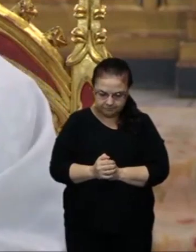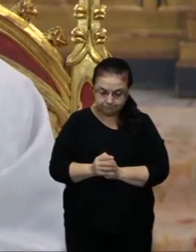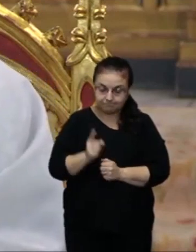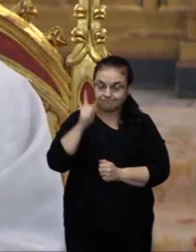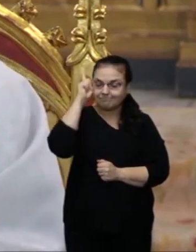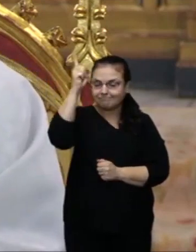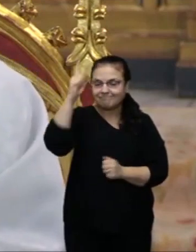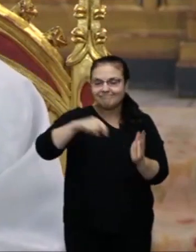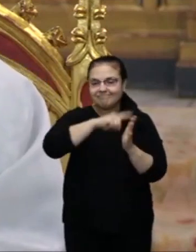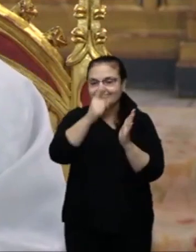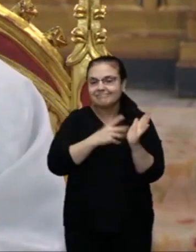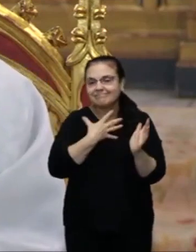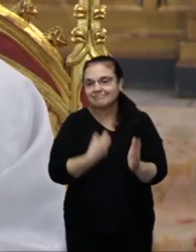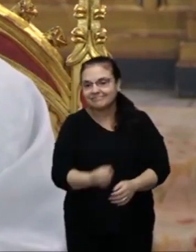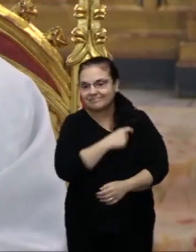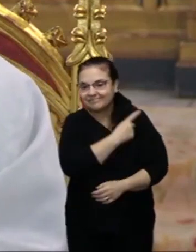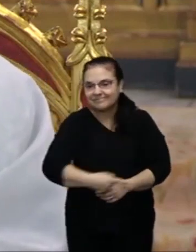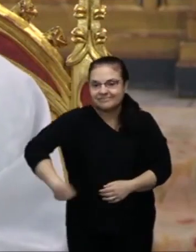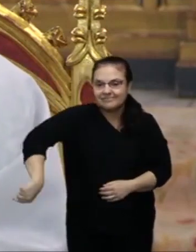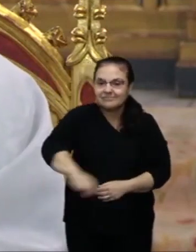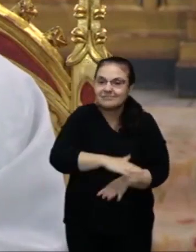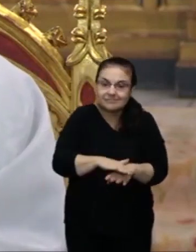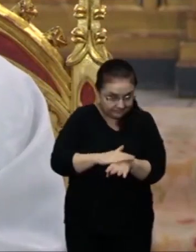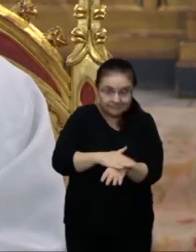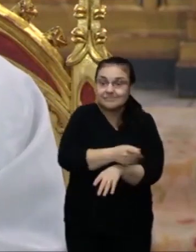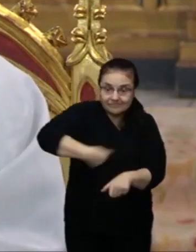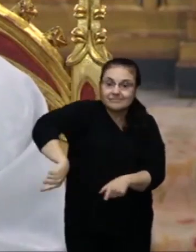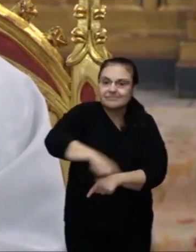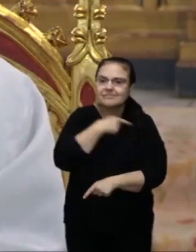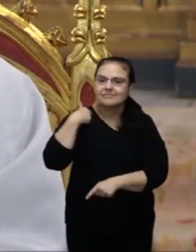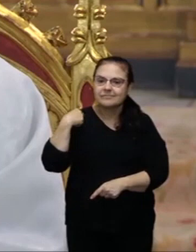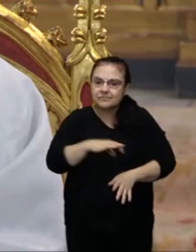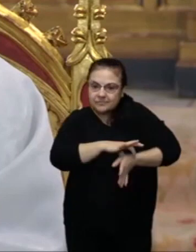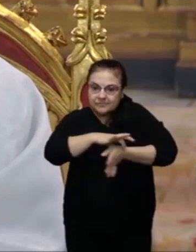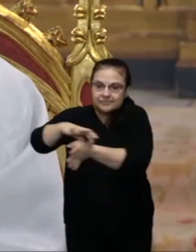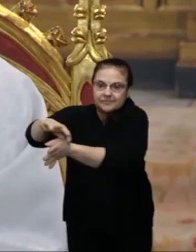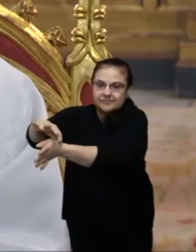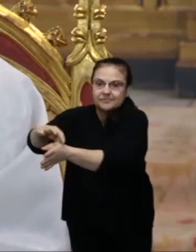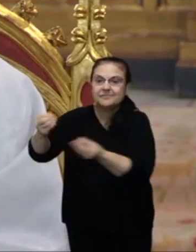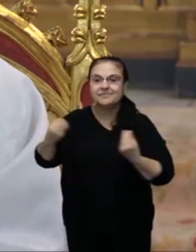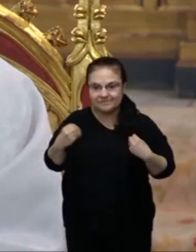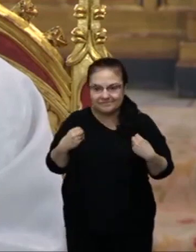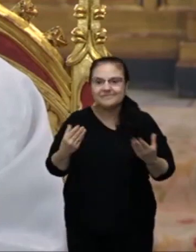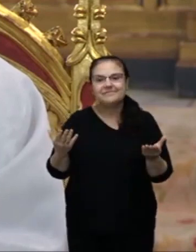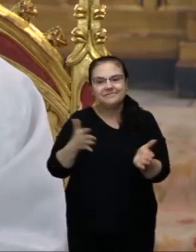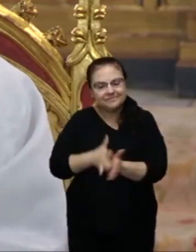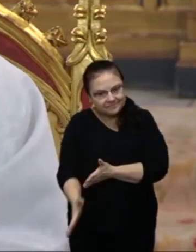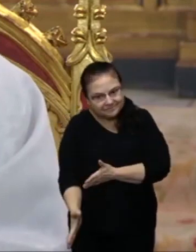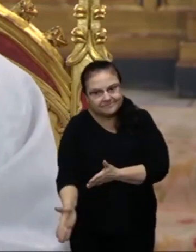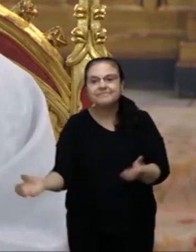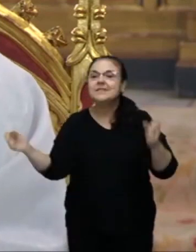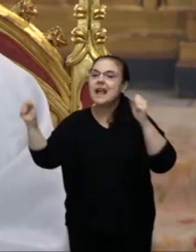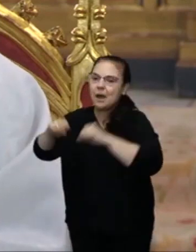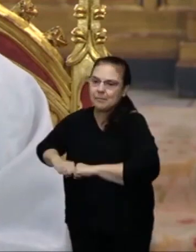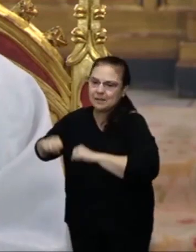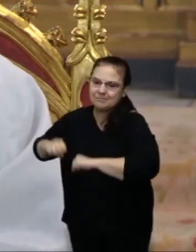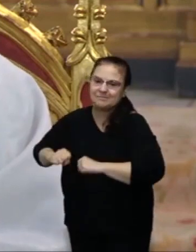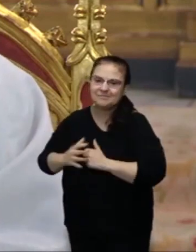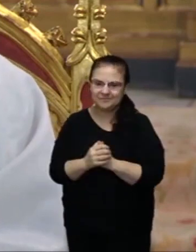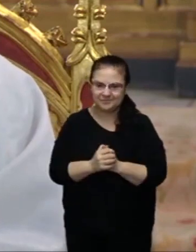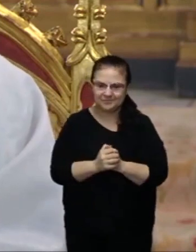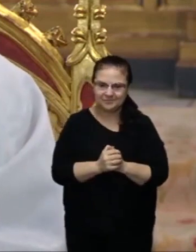Dios Todopoderoso tenga misericordia de nosotros, perdone nuestros pecados y nos lleve a la vida eterna.